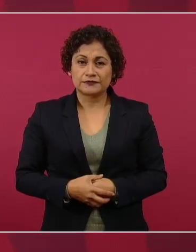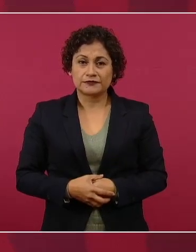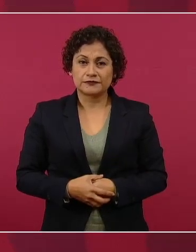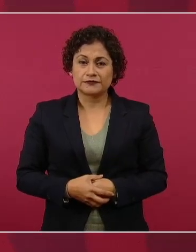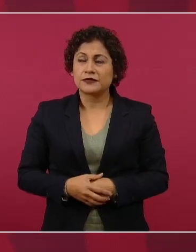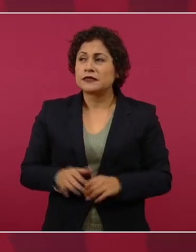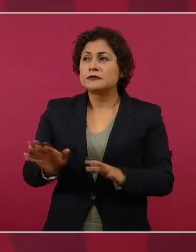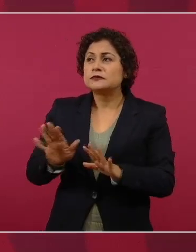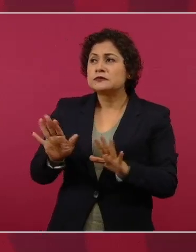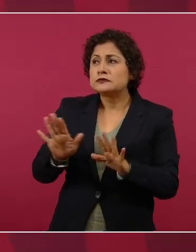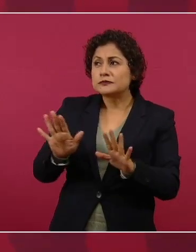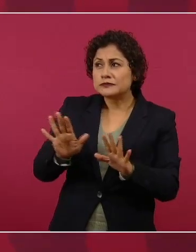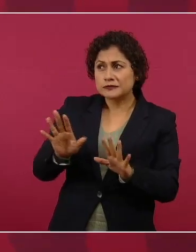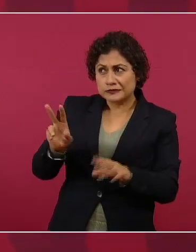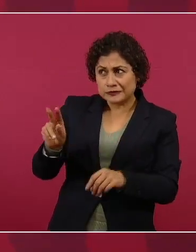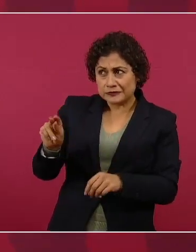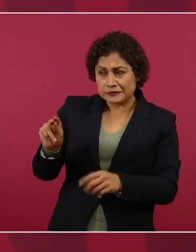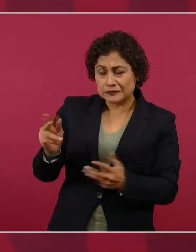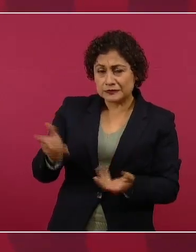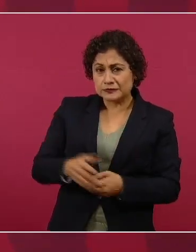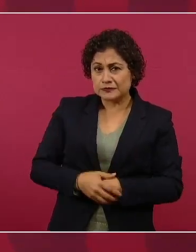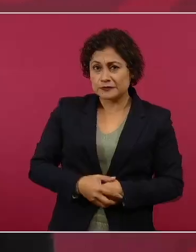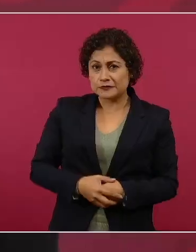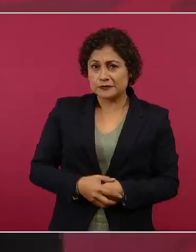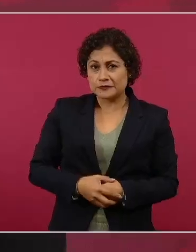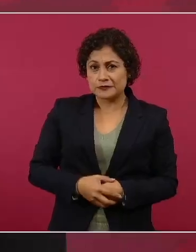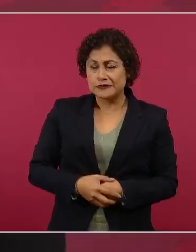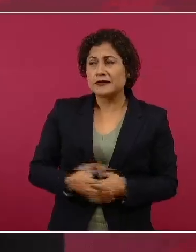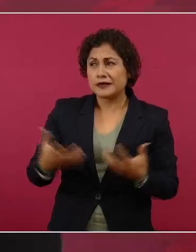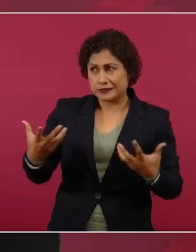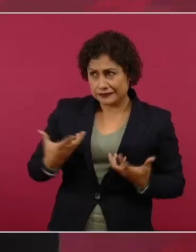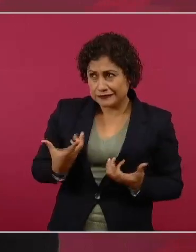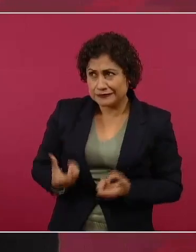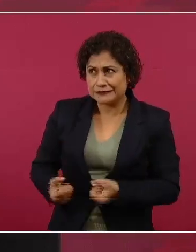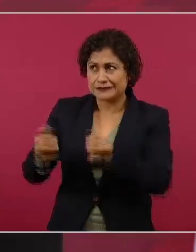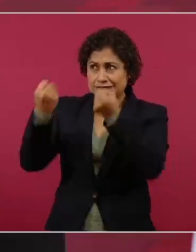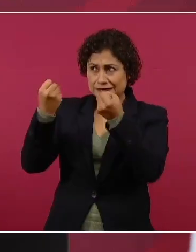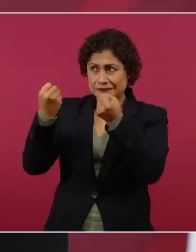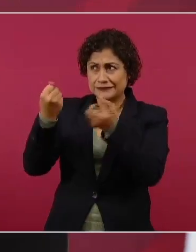No, no, no, no, no, no, no. Sálvame.